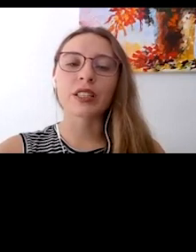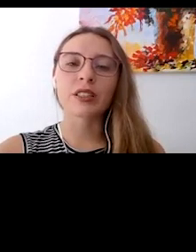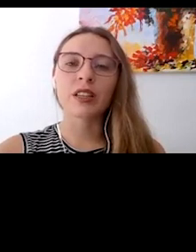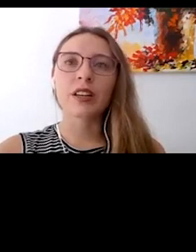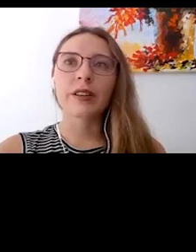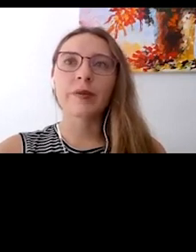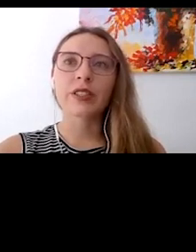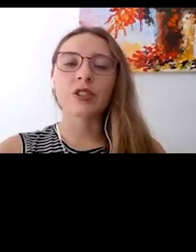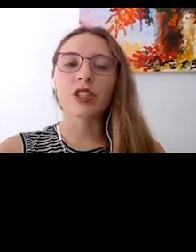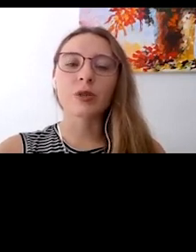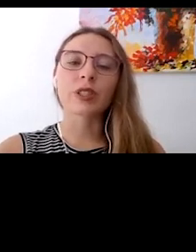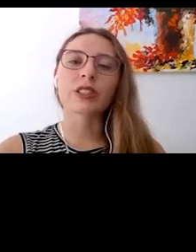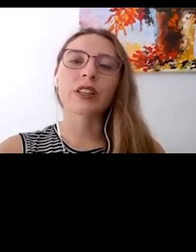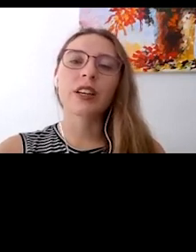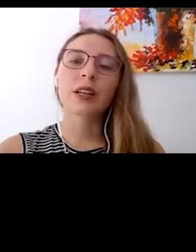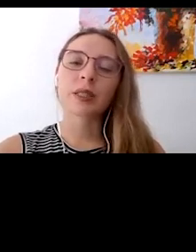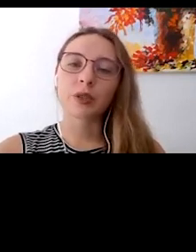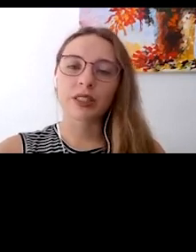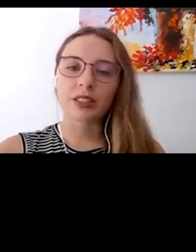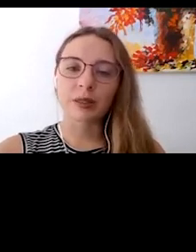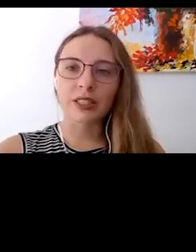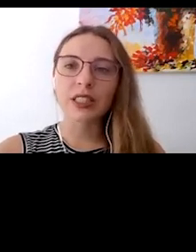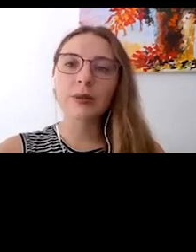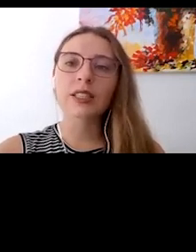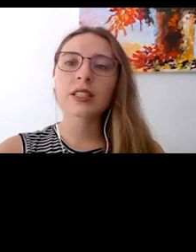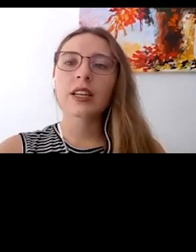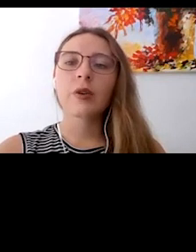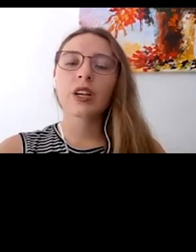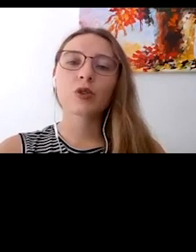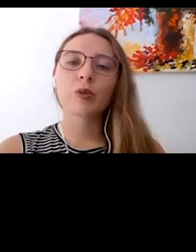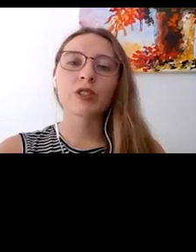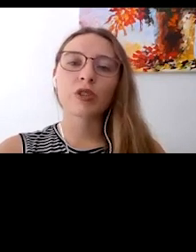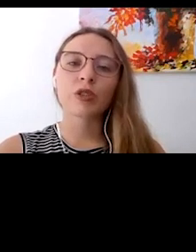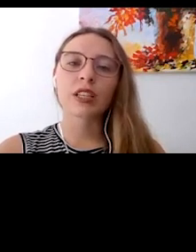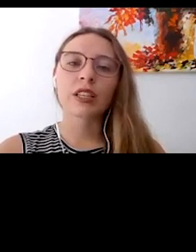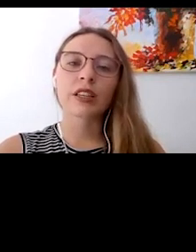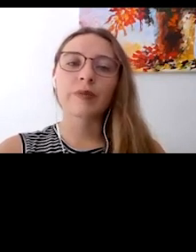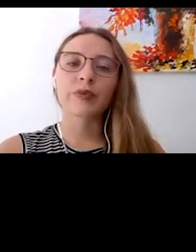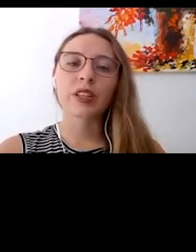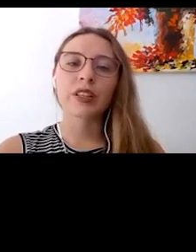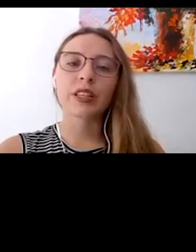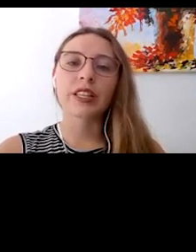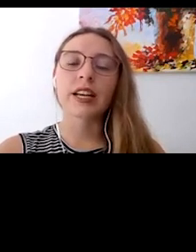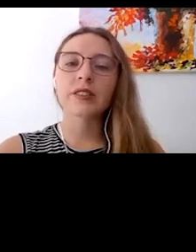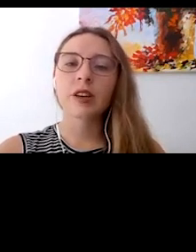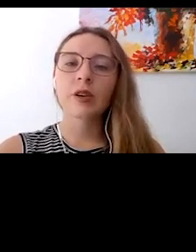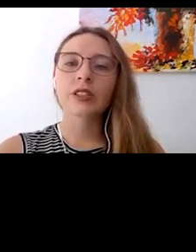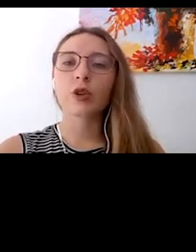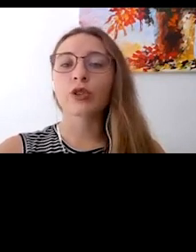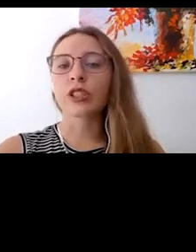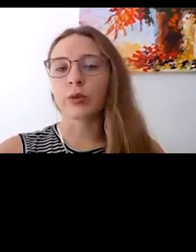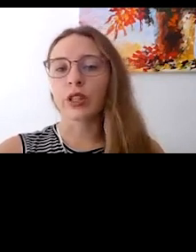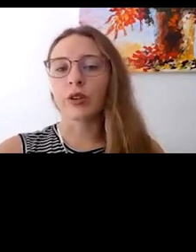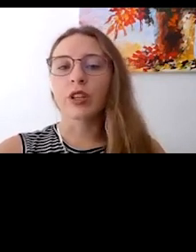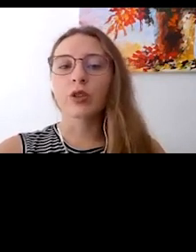de otras sanciones, como puede ser el levantamiento de actas administrativas o la suspensión de días sin